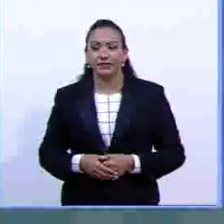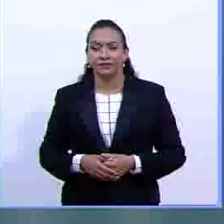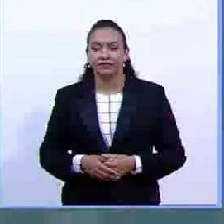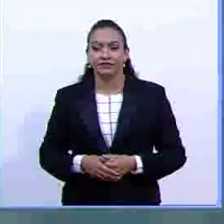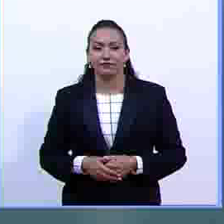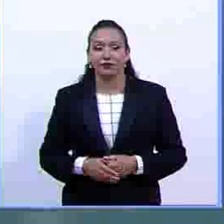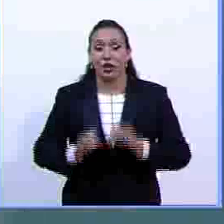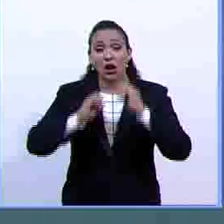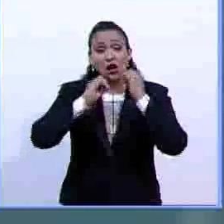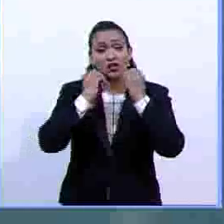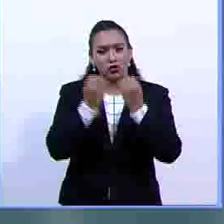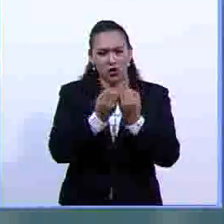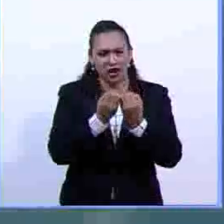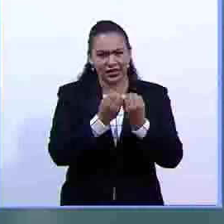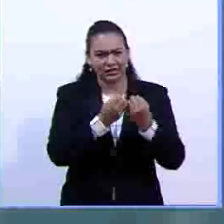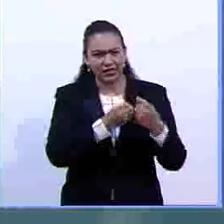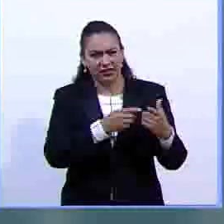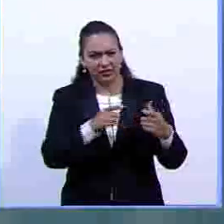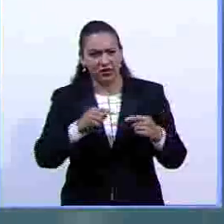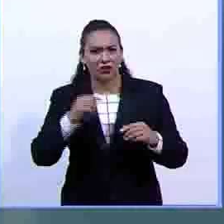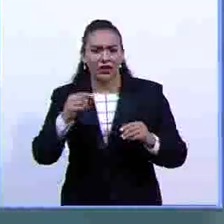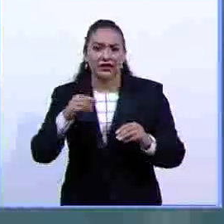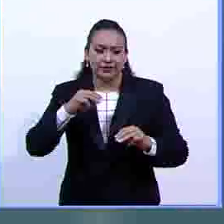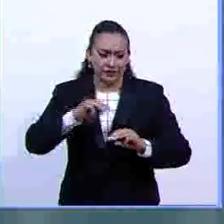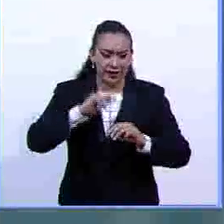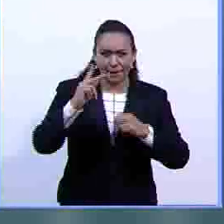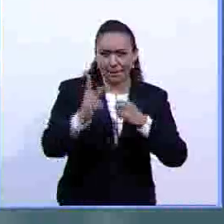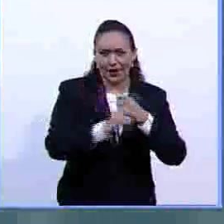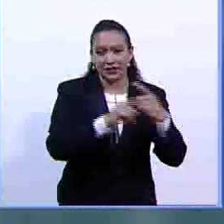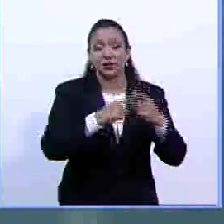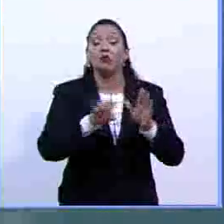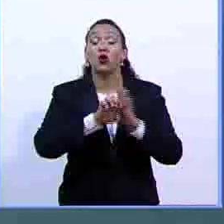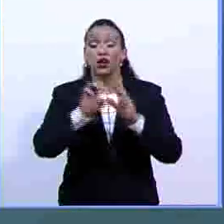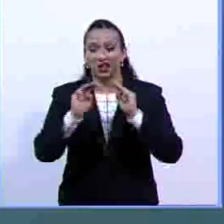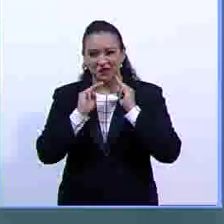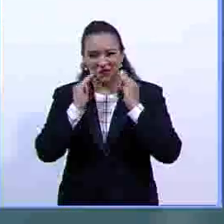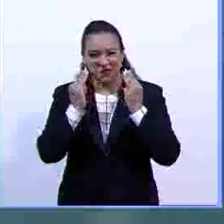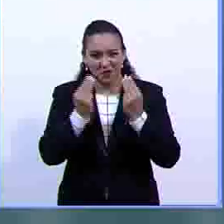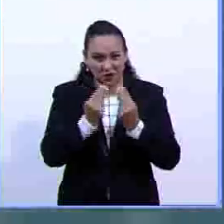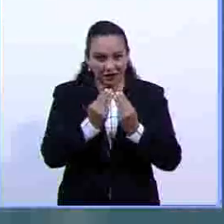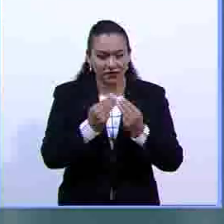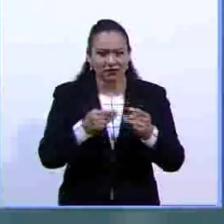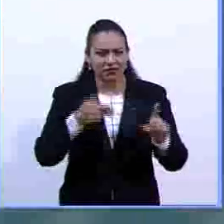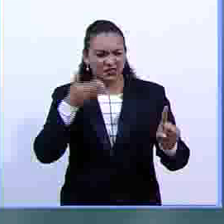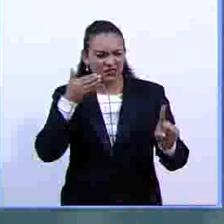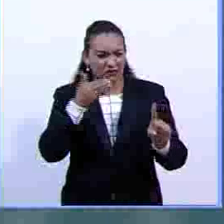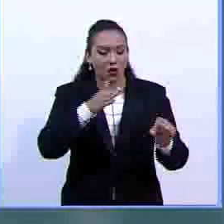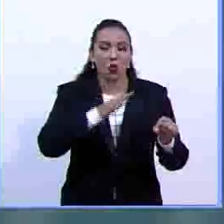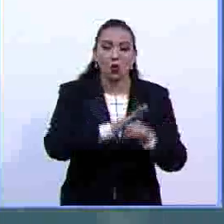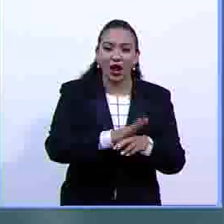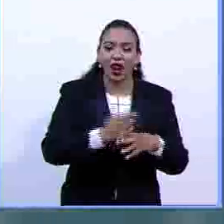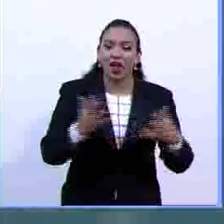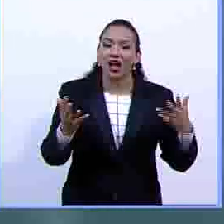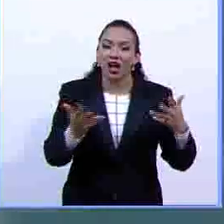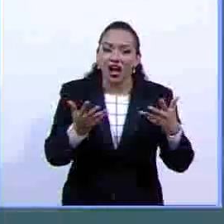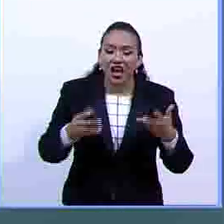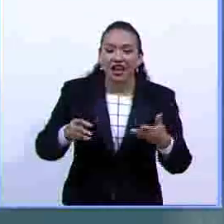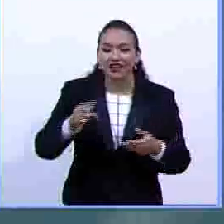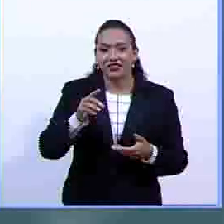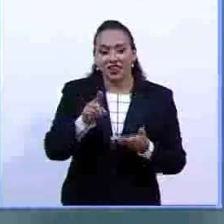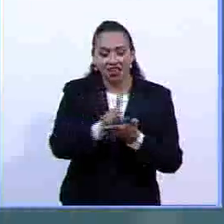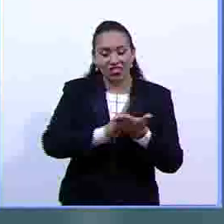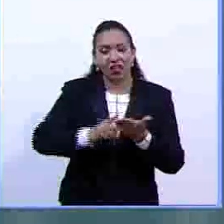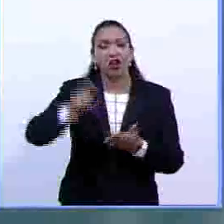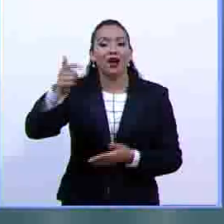Las organizacionas criminales transnacionales, incluidos los cárteles, tienen un papel central en la producción y distribución de fentanilo en